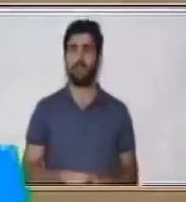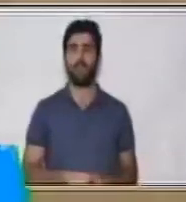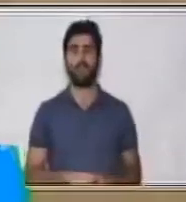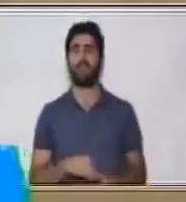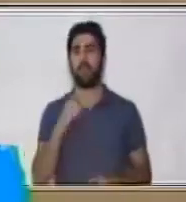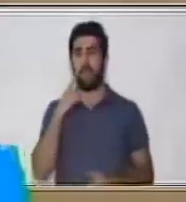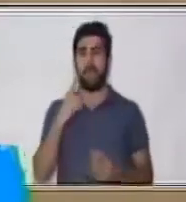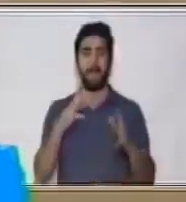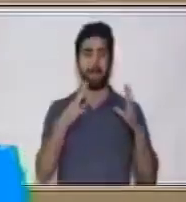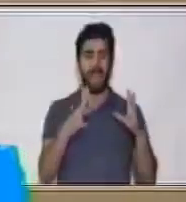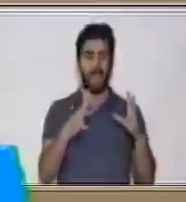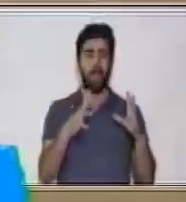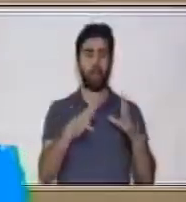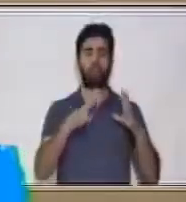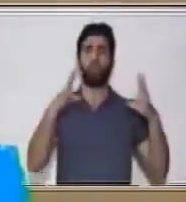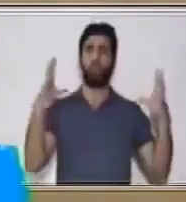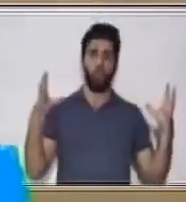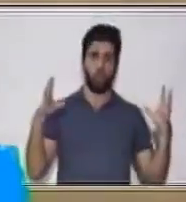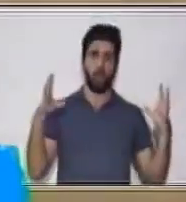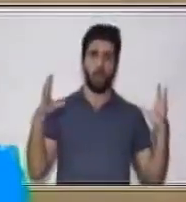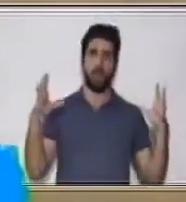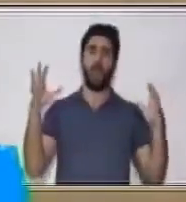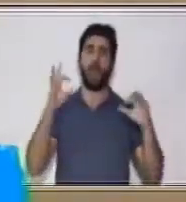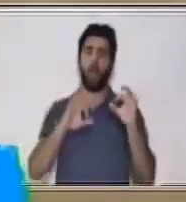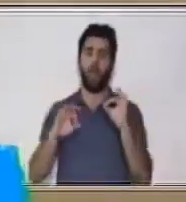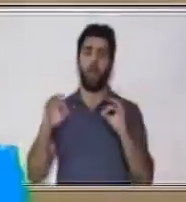tota y sería